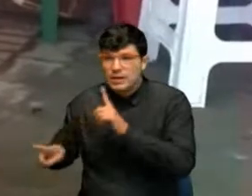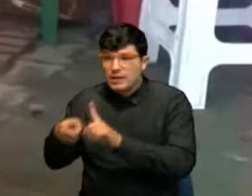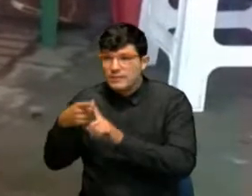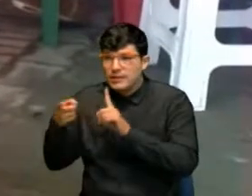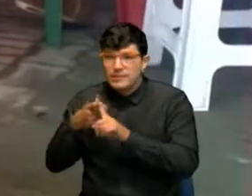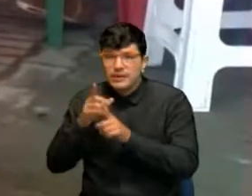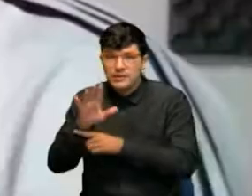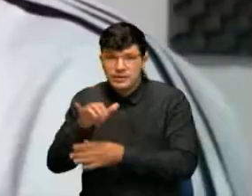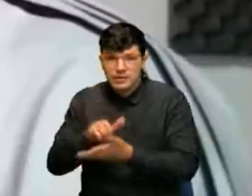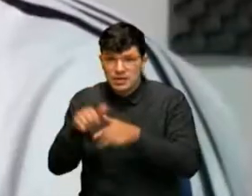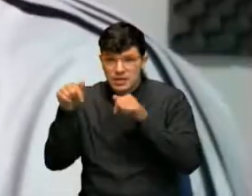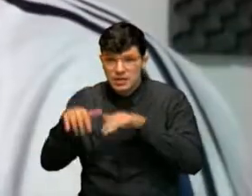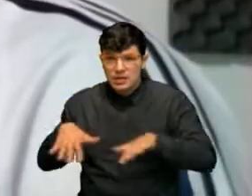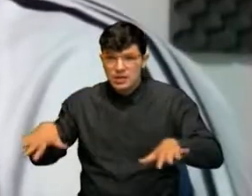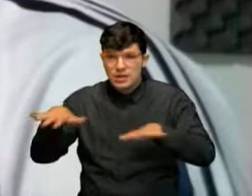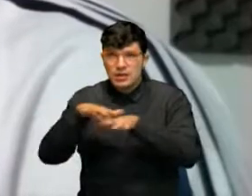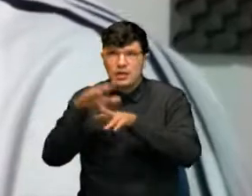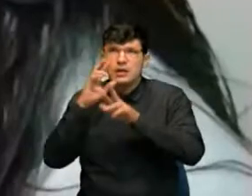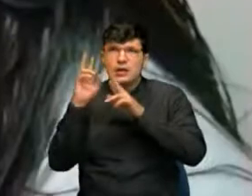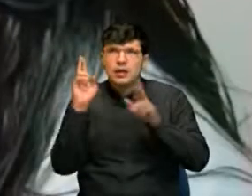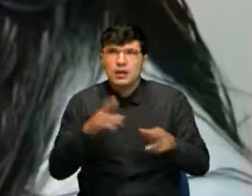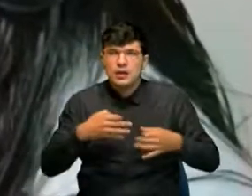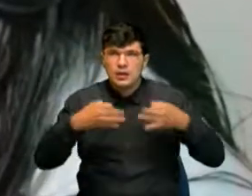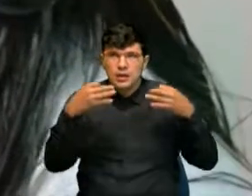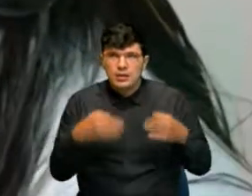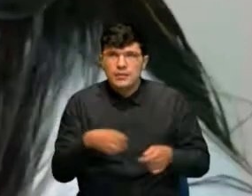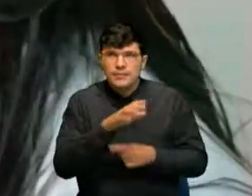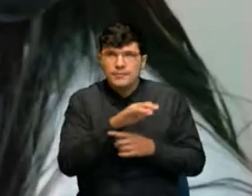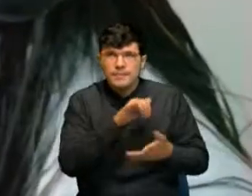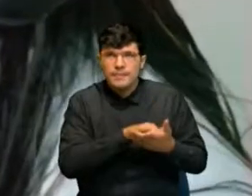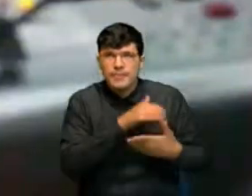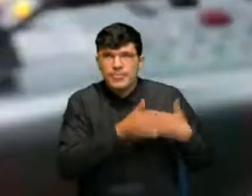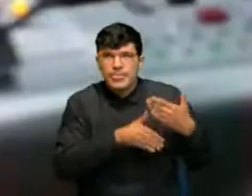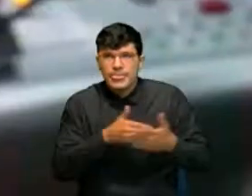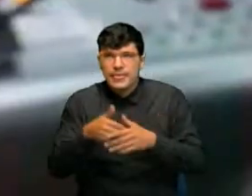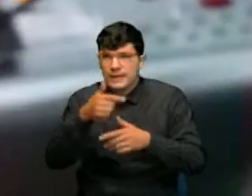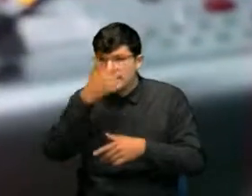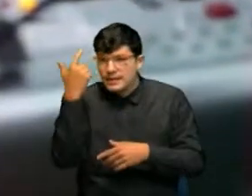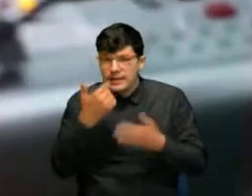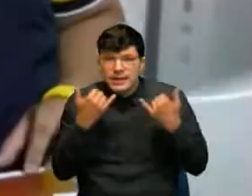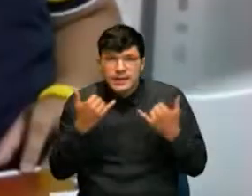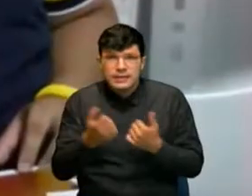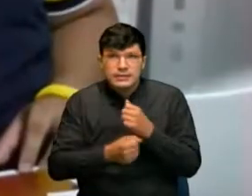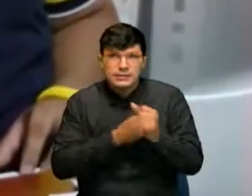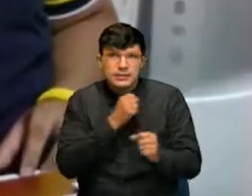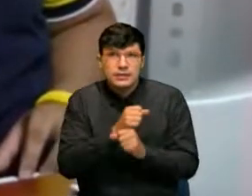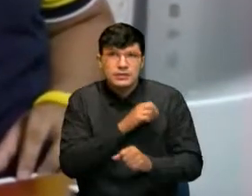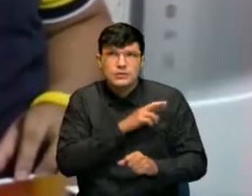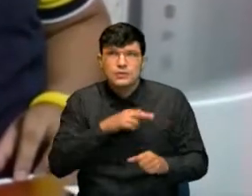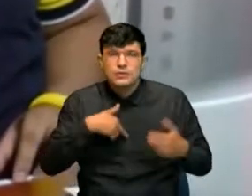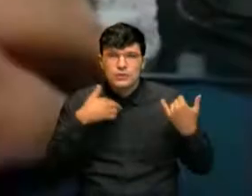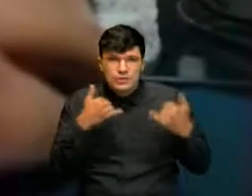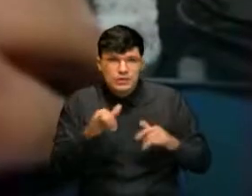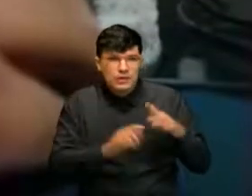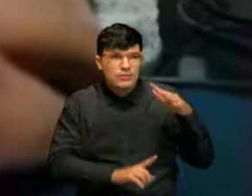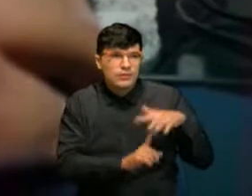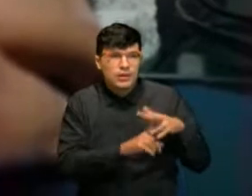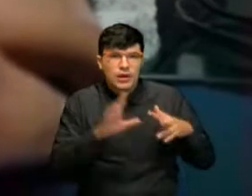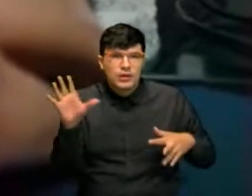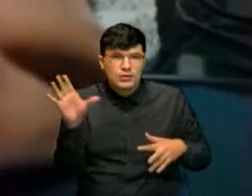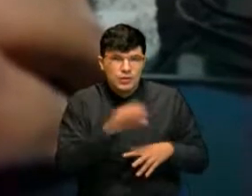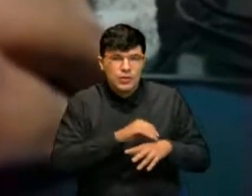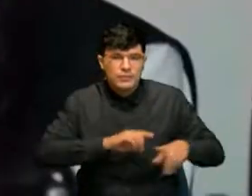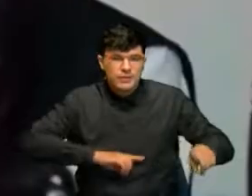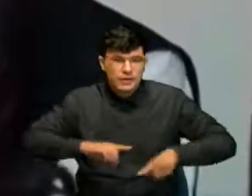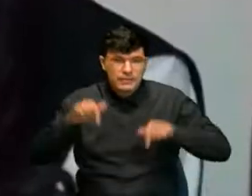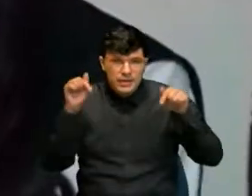emisoras comerciales. La licitación formalmente se abre en septiembre de este año. Ya hemos surtido todo el trámite de manifestación de interés.